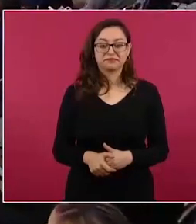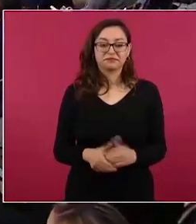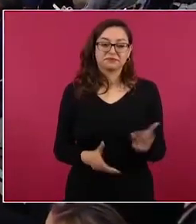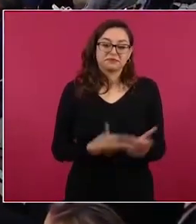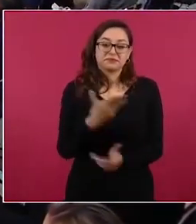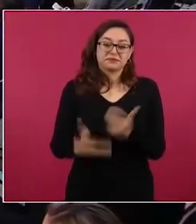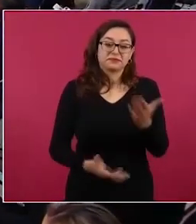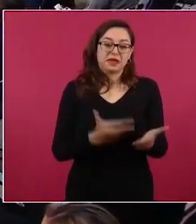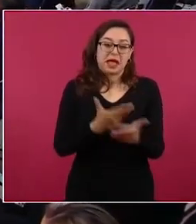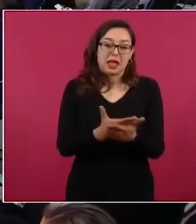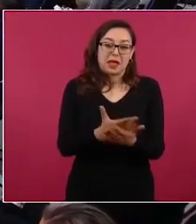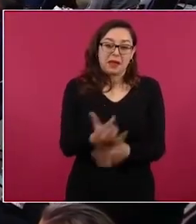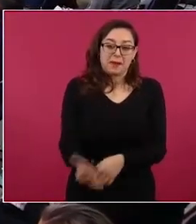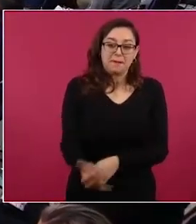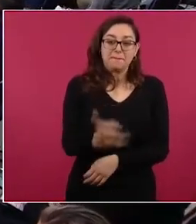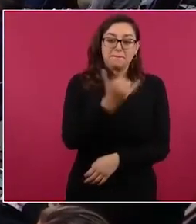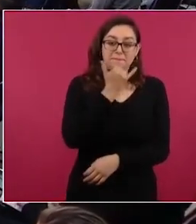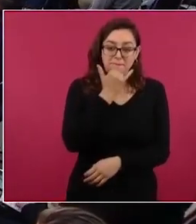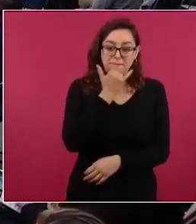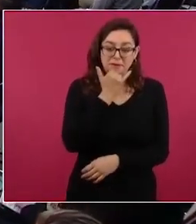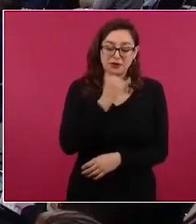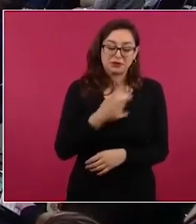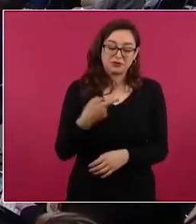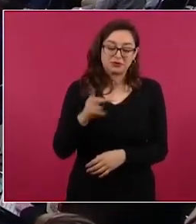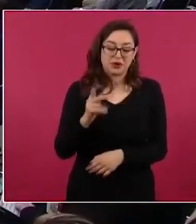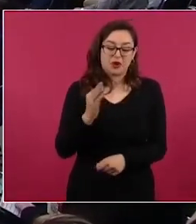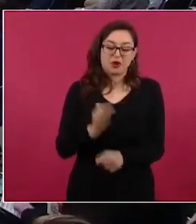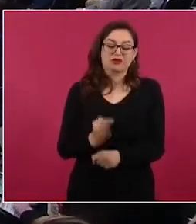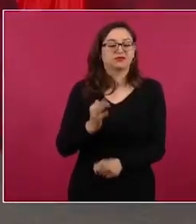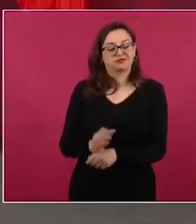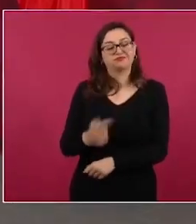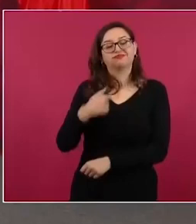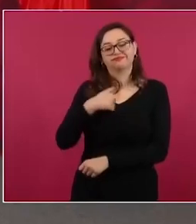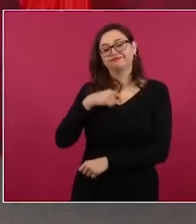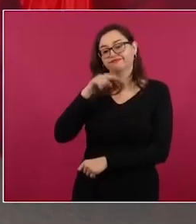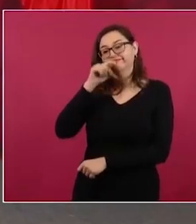Ofrezco disculpa porque voy a tirar aceite.